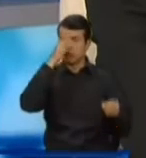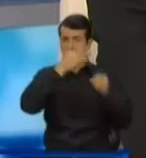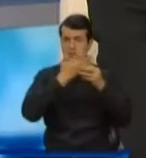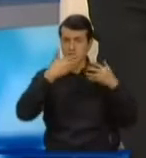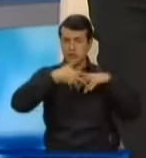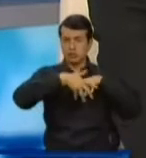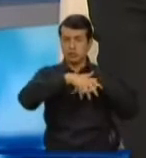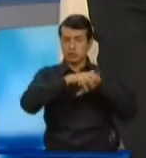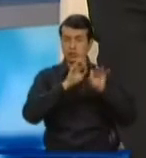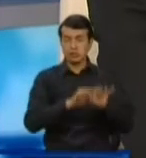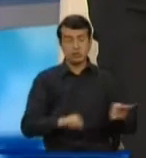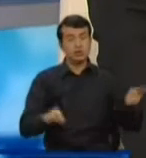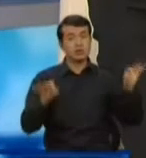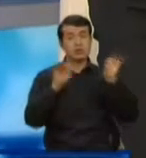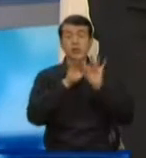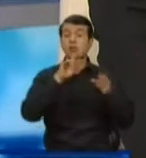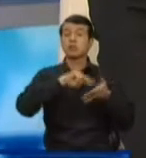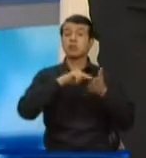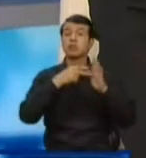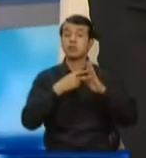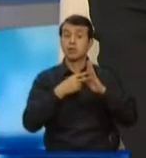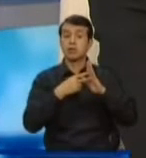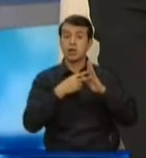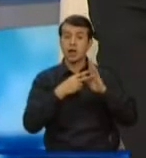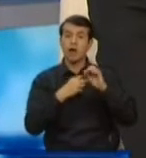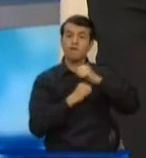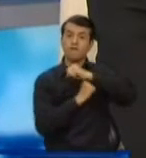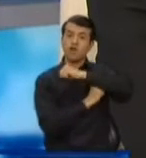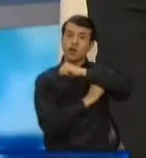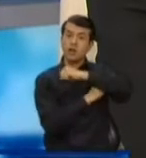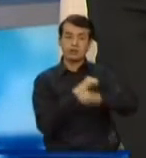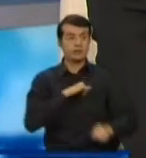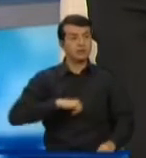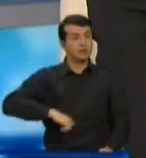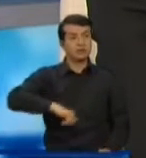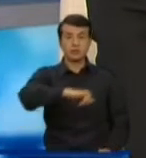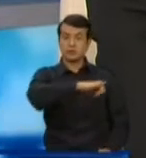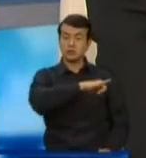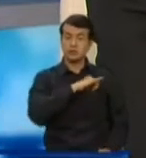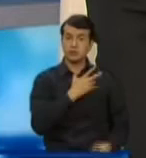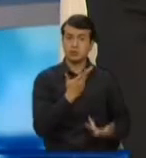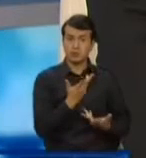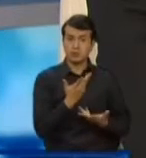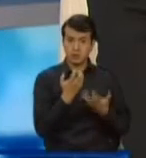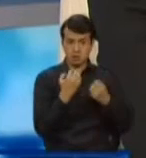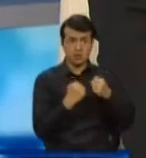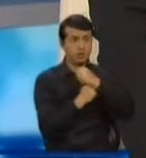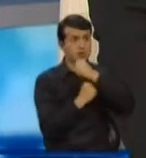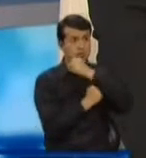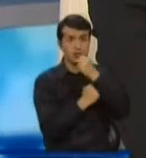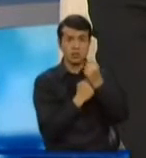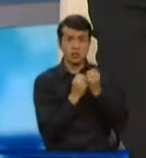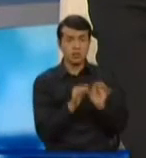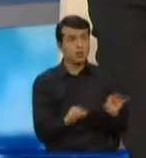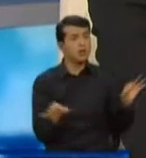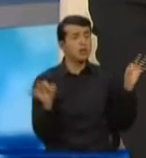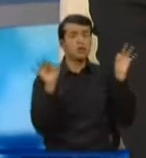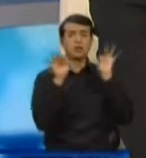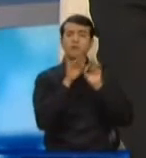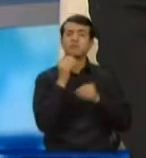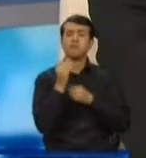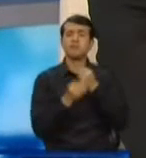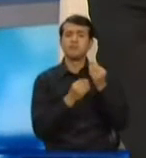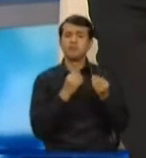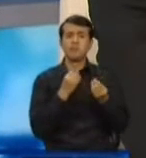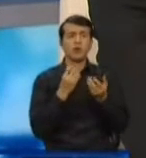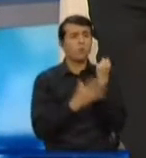eje central fundamentalmente, que es el fortalecimiento de la democracia. Pero lo principal para fortalecer la democracia es